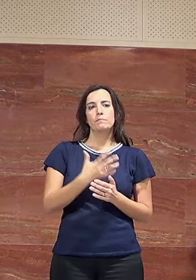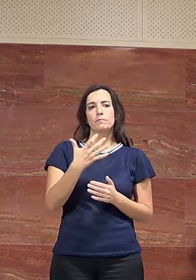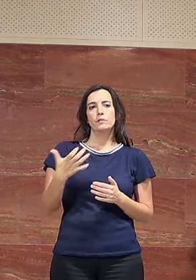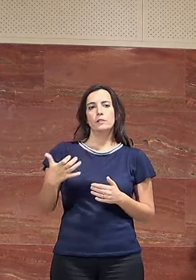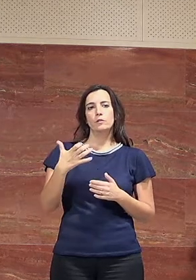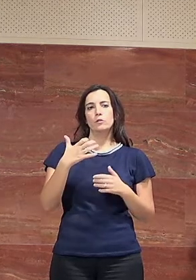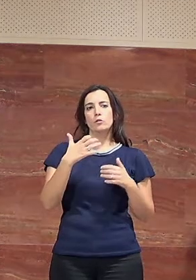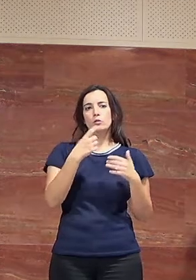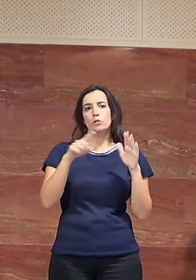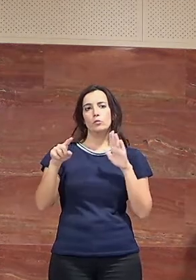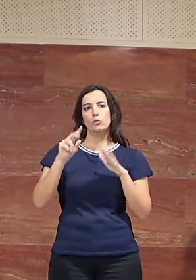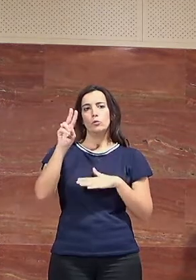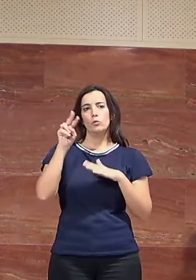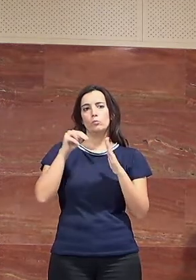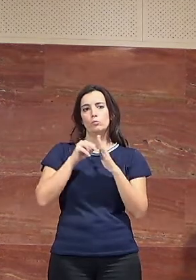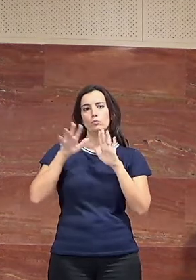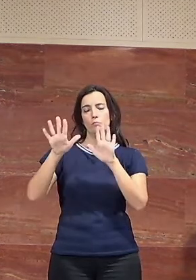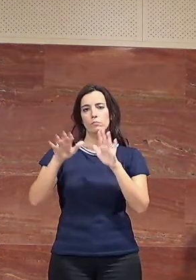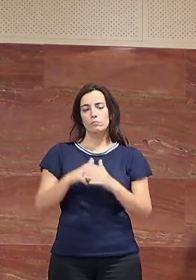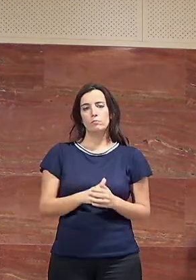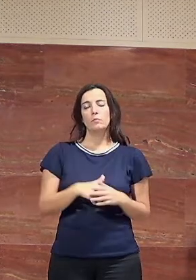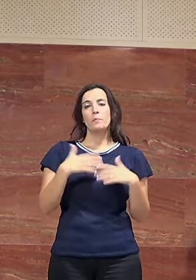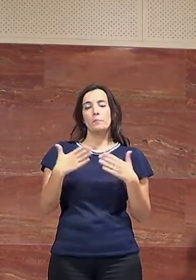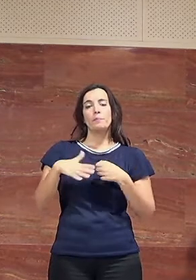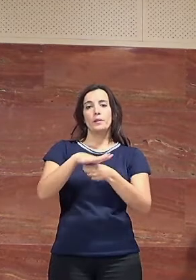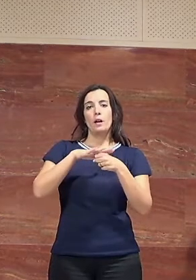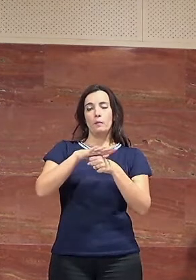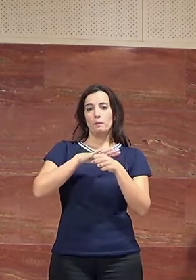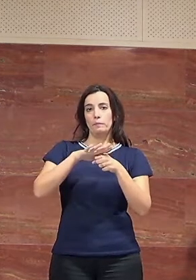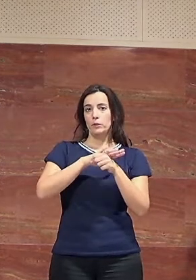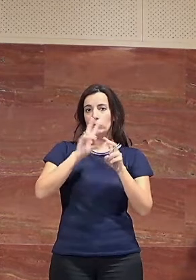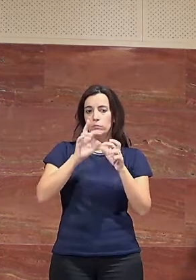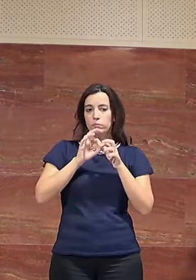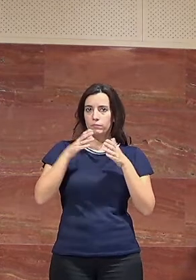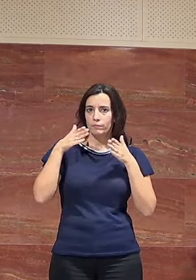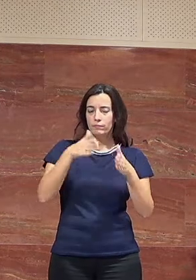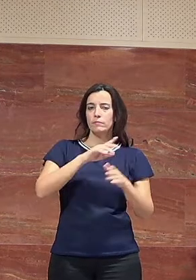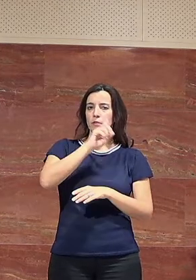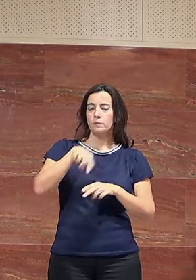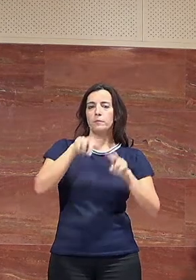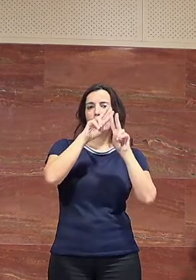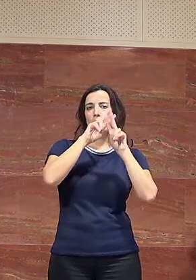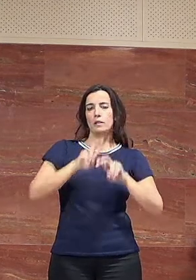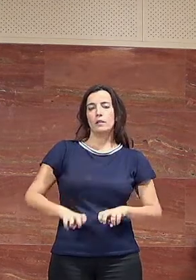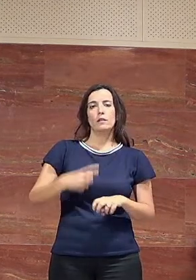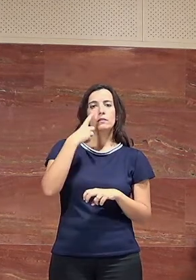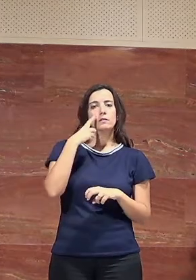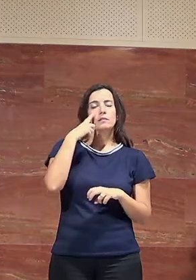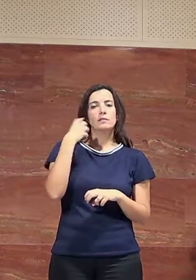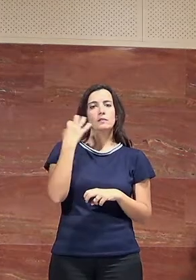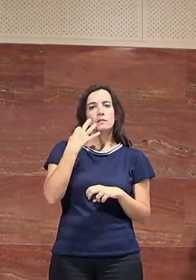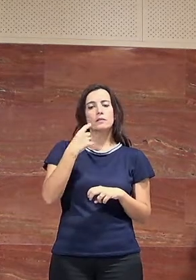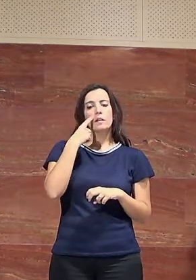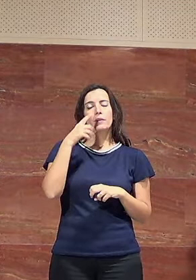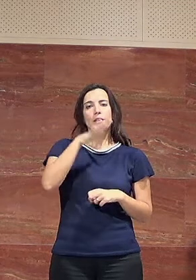Pero al ampliar el ámbito de intervención, pues lógicamente tenemos que analizar también las conexiones de este espacio